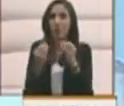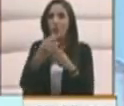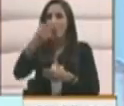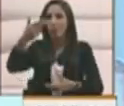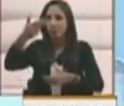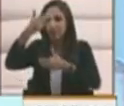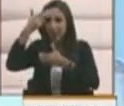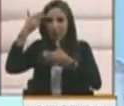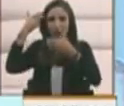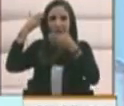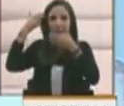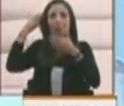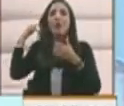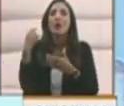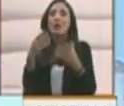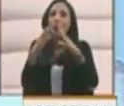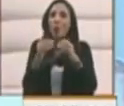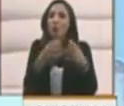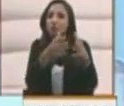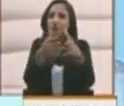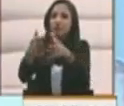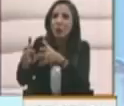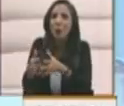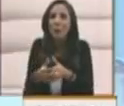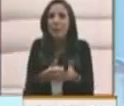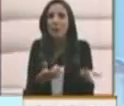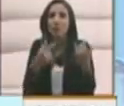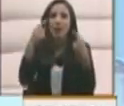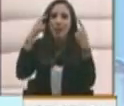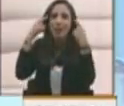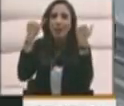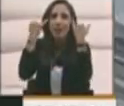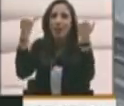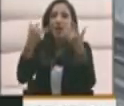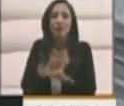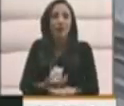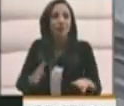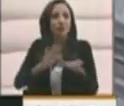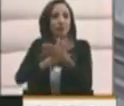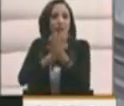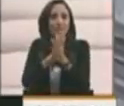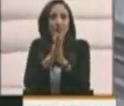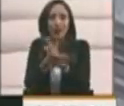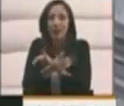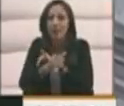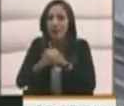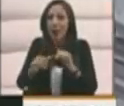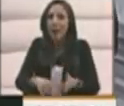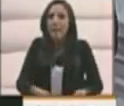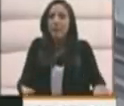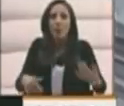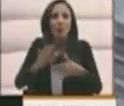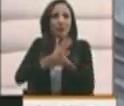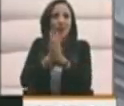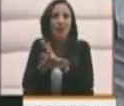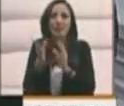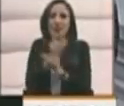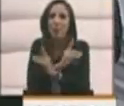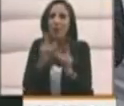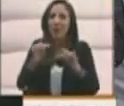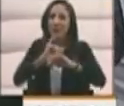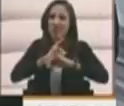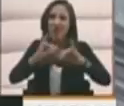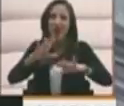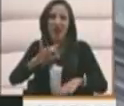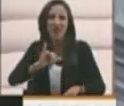y sus cómplices y sus secuaces es acabar con la democracia venezolana, es acabar